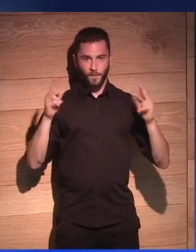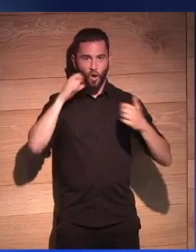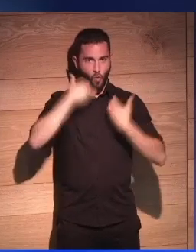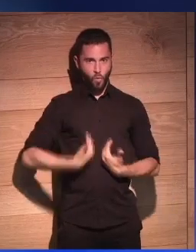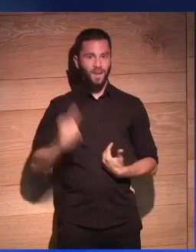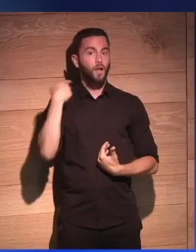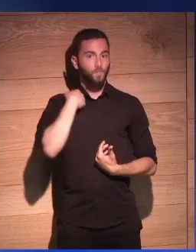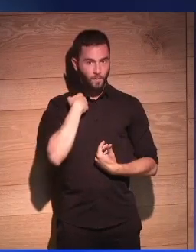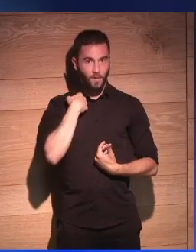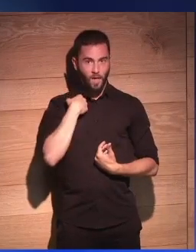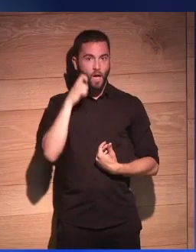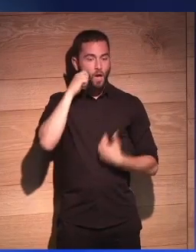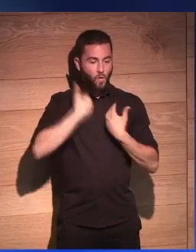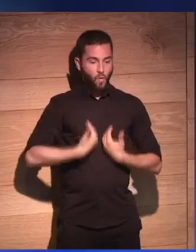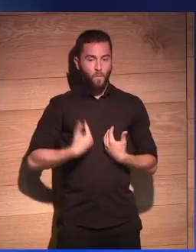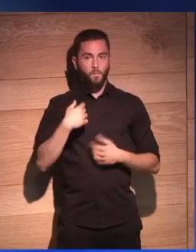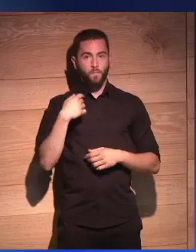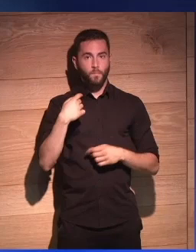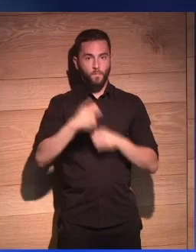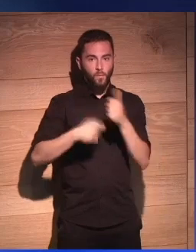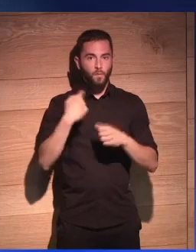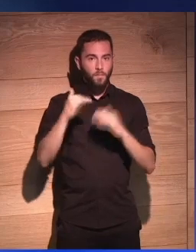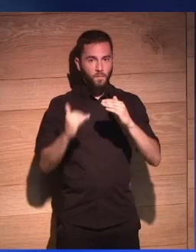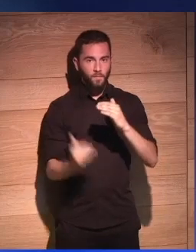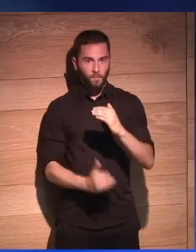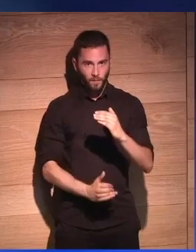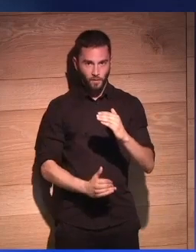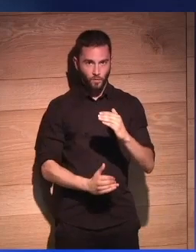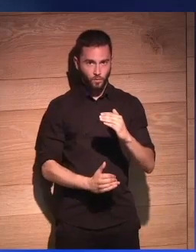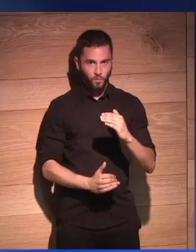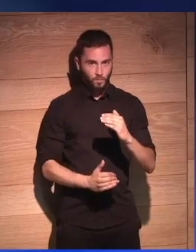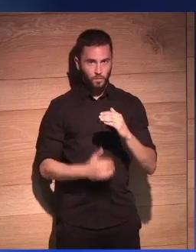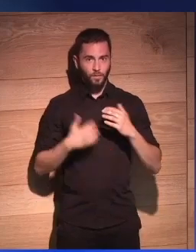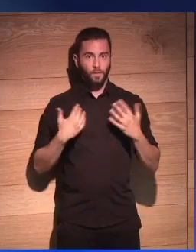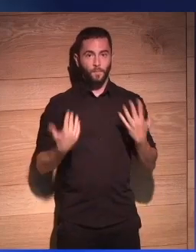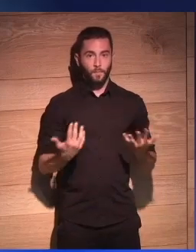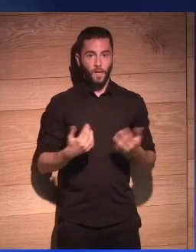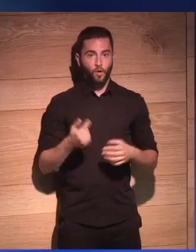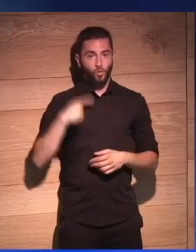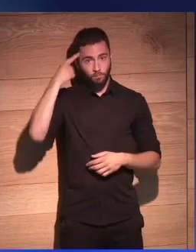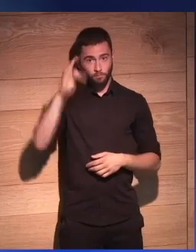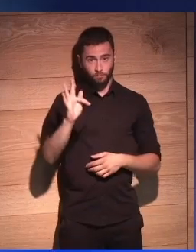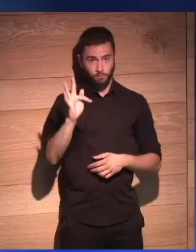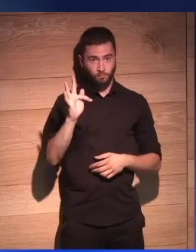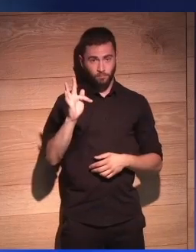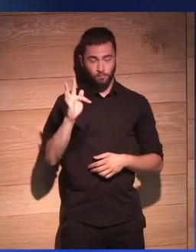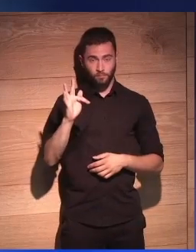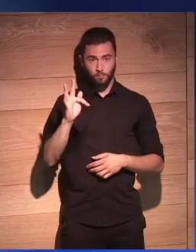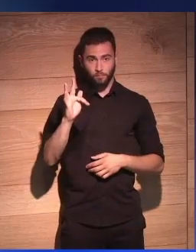deshumaniza, nos deshumaniza en muchos sentidos, ¿no? Pero yo, siendo optimista, digo